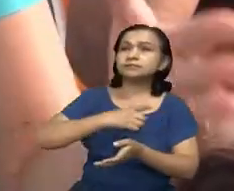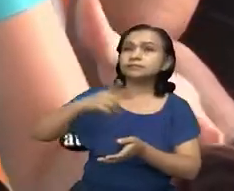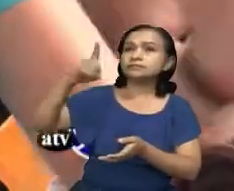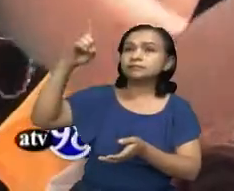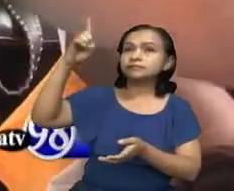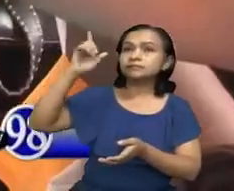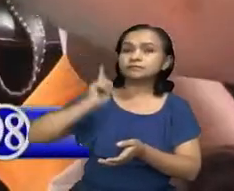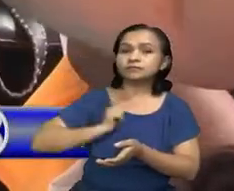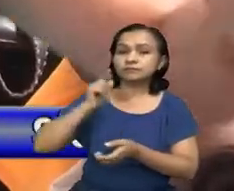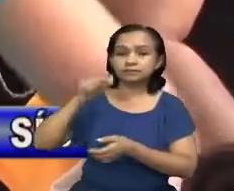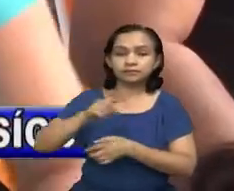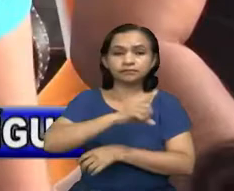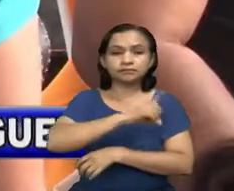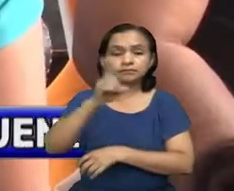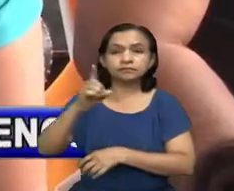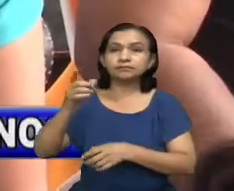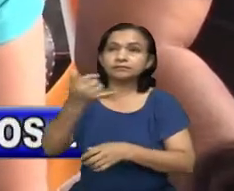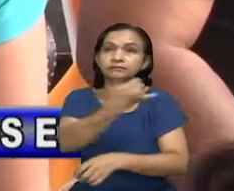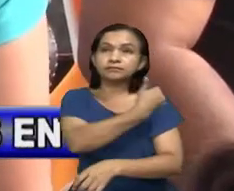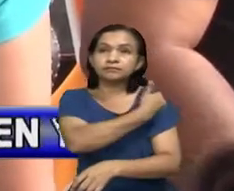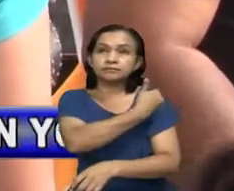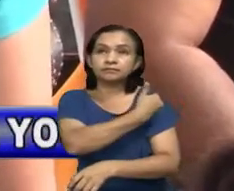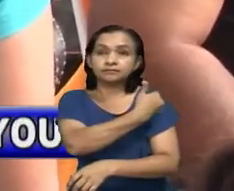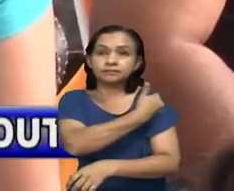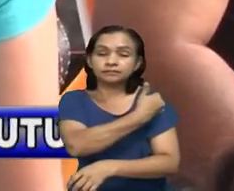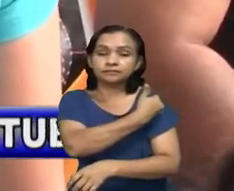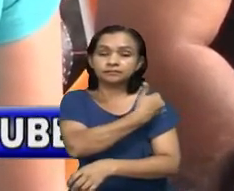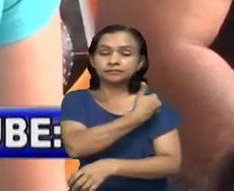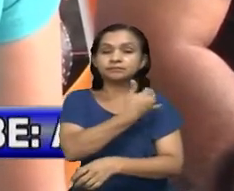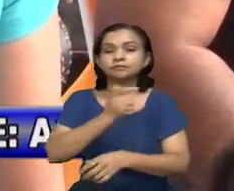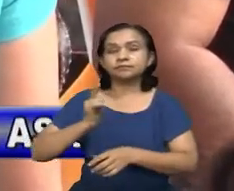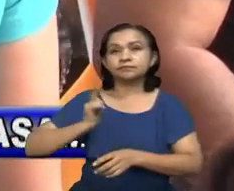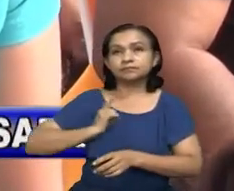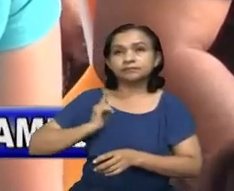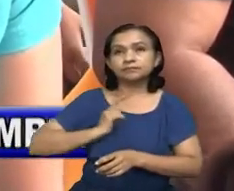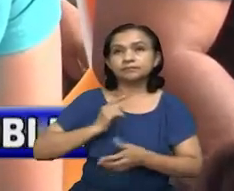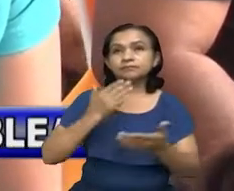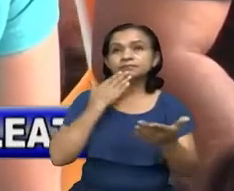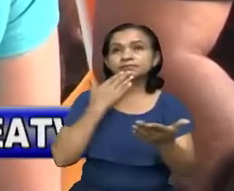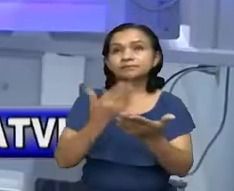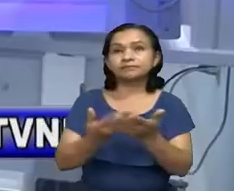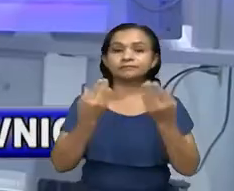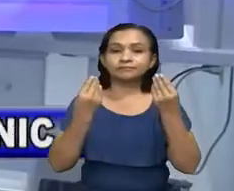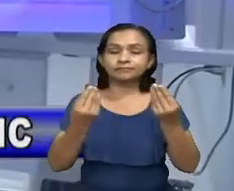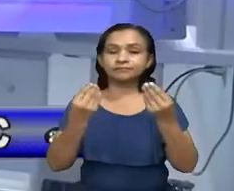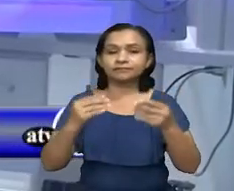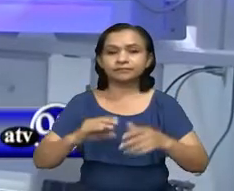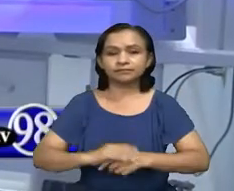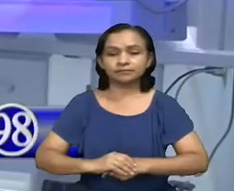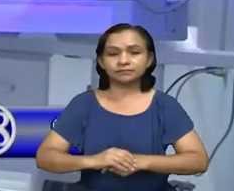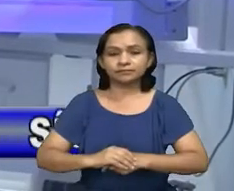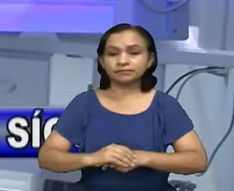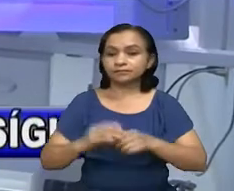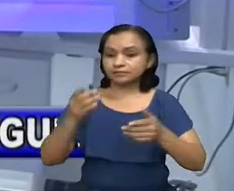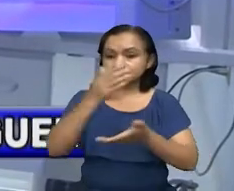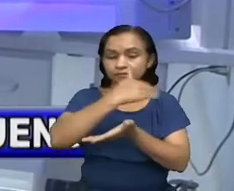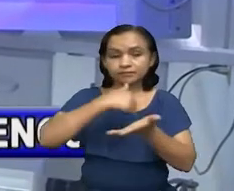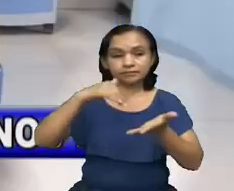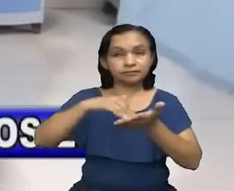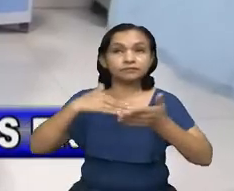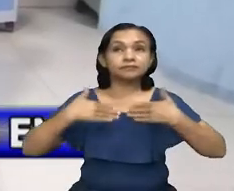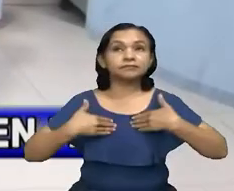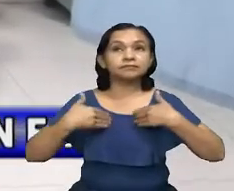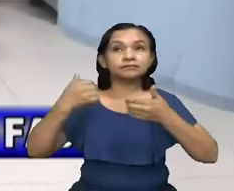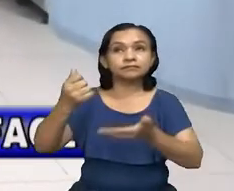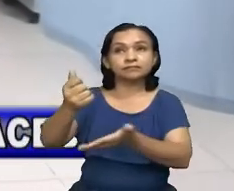lo que hoy contamos con este hospital primario, y muy agradecida. Esta unidad de salud cuenta con una inversión